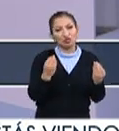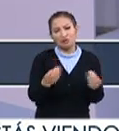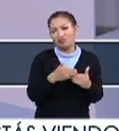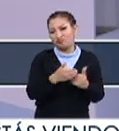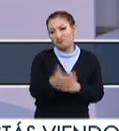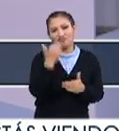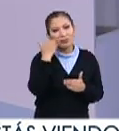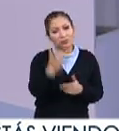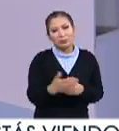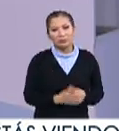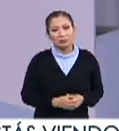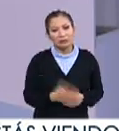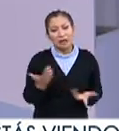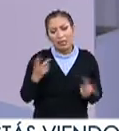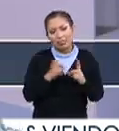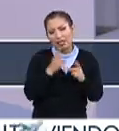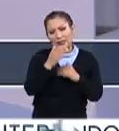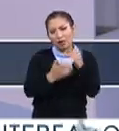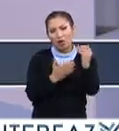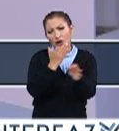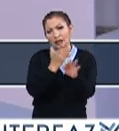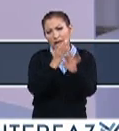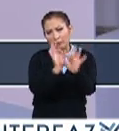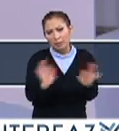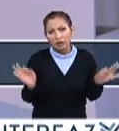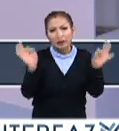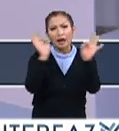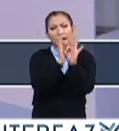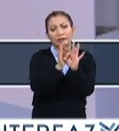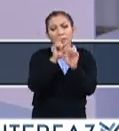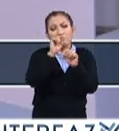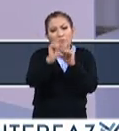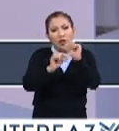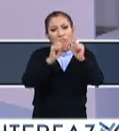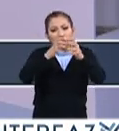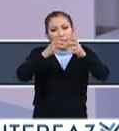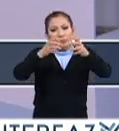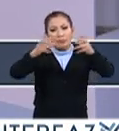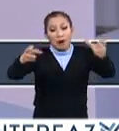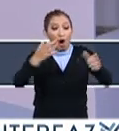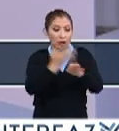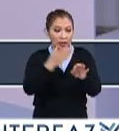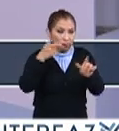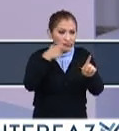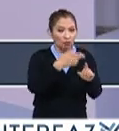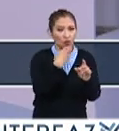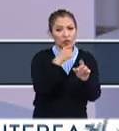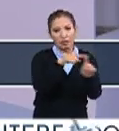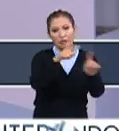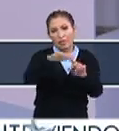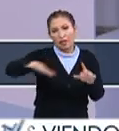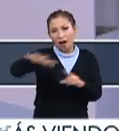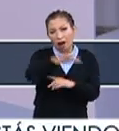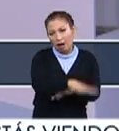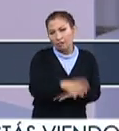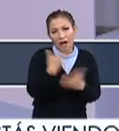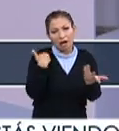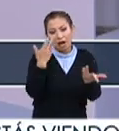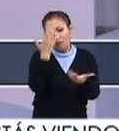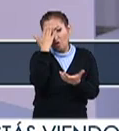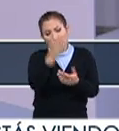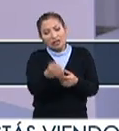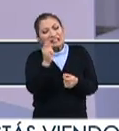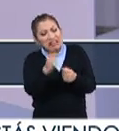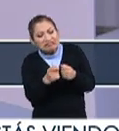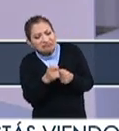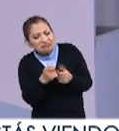sí, digamos, el desarrollo en este momento es importante y está creciendo, ¿no? Ahorita se está aplicando en muchas áreas que realmente no se